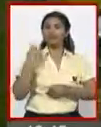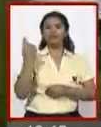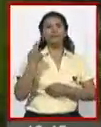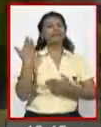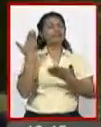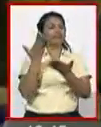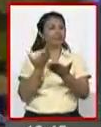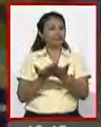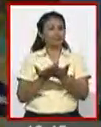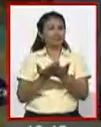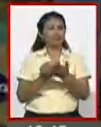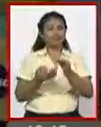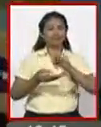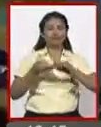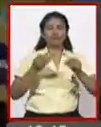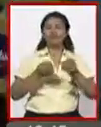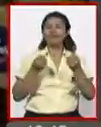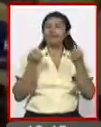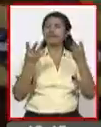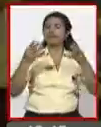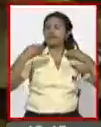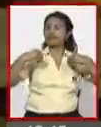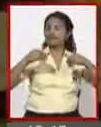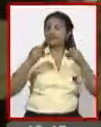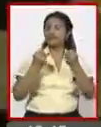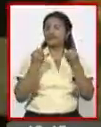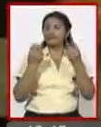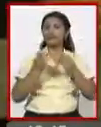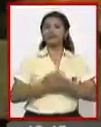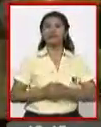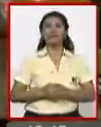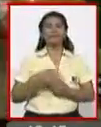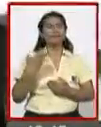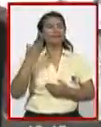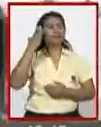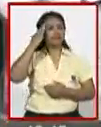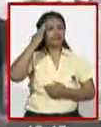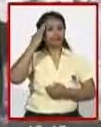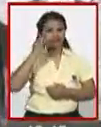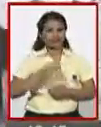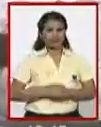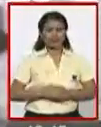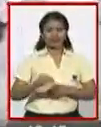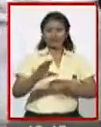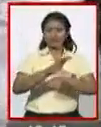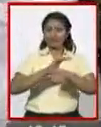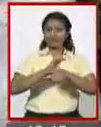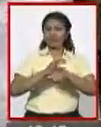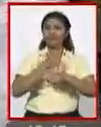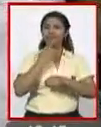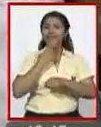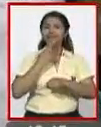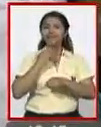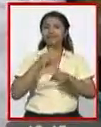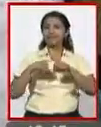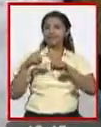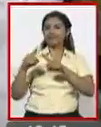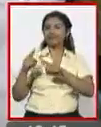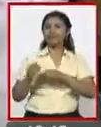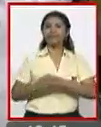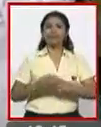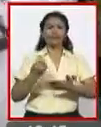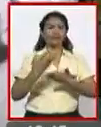siempre venimos, solo que en esta fecha la venta se acrecenta más. Hemos descubierto chocolates, pastillas, unos